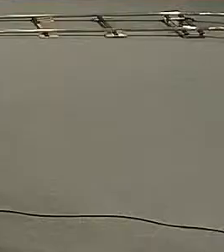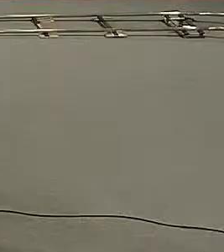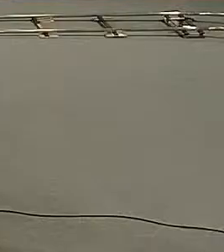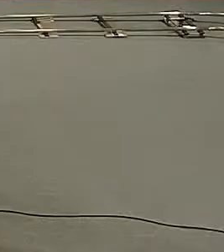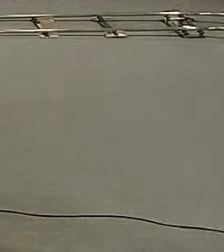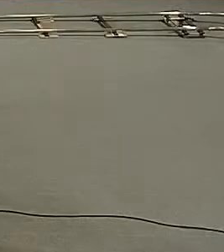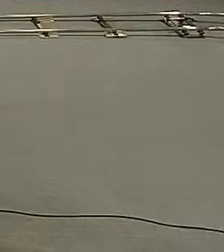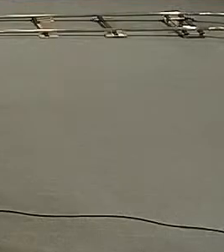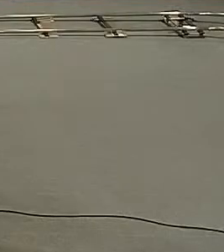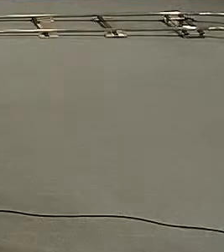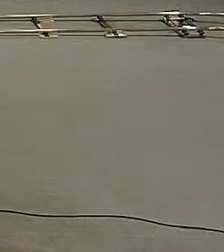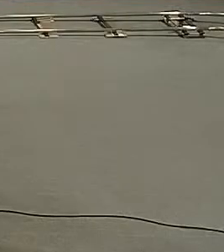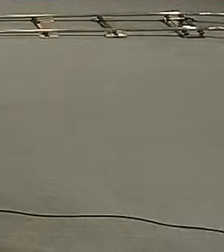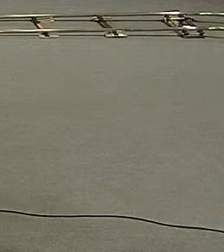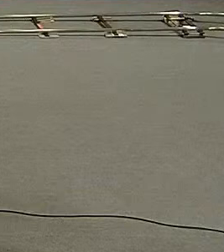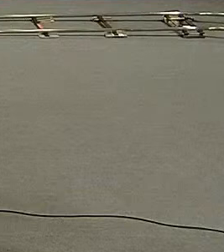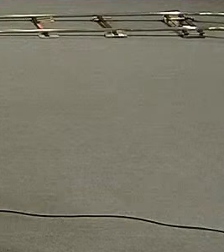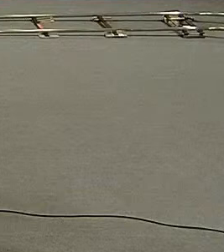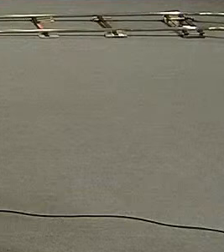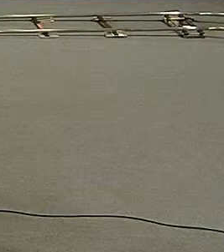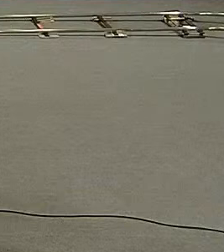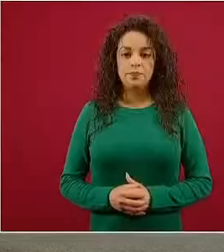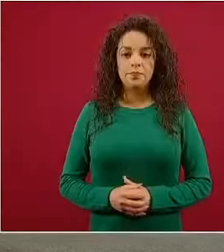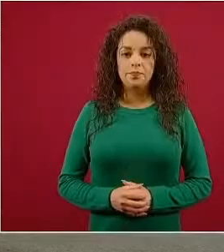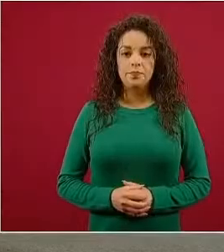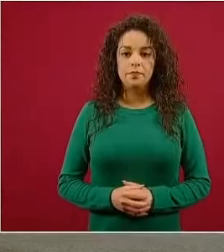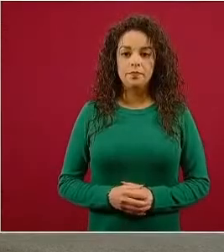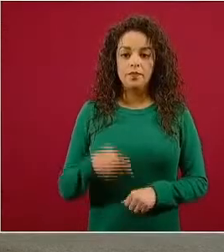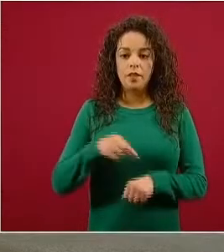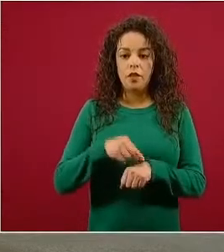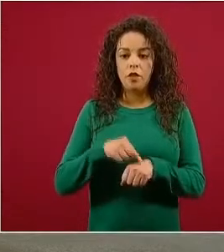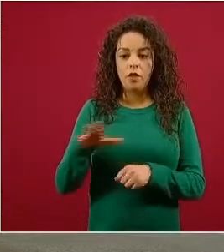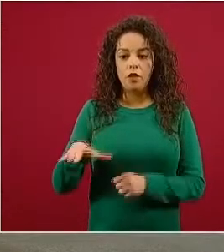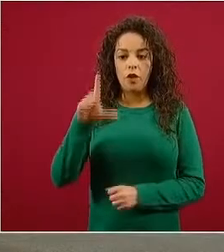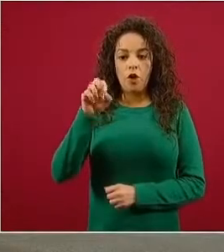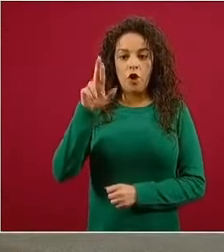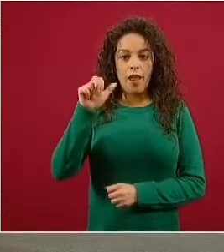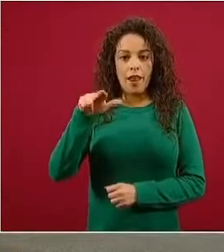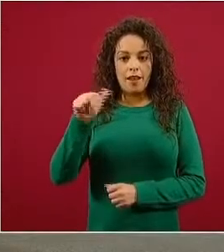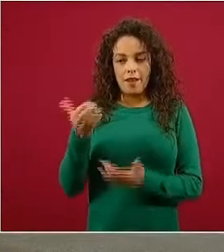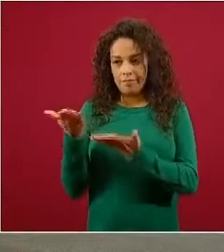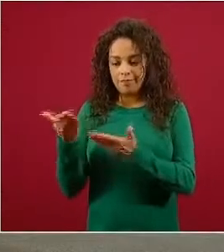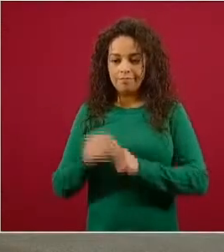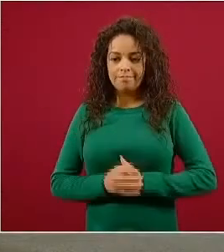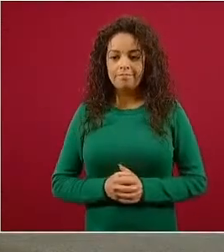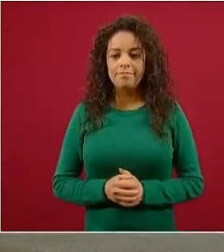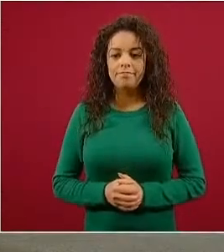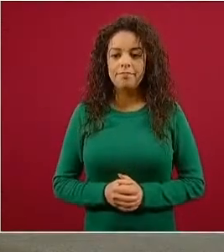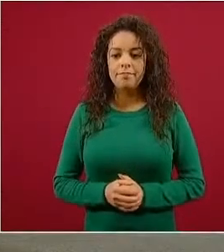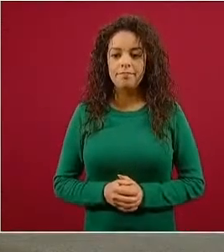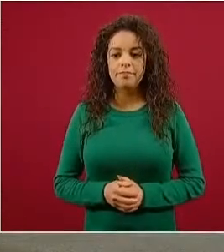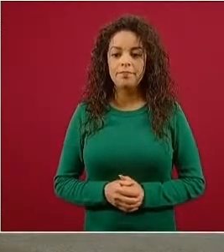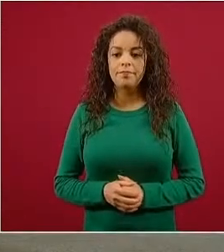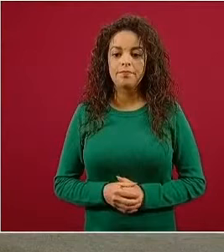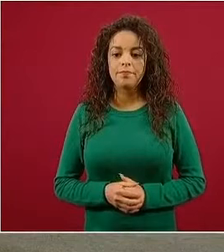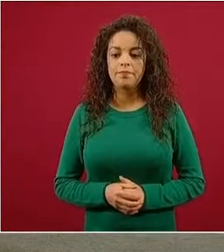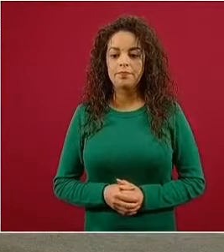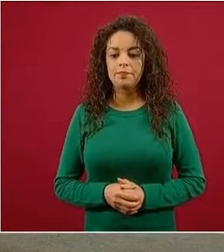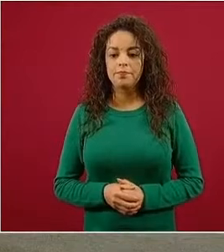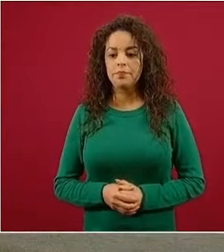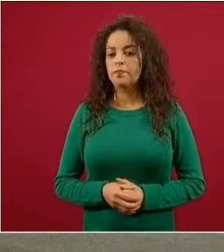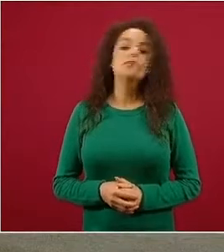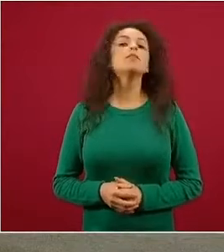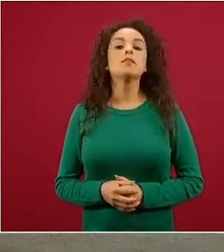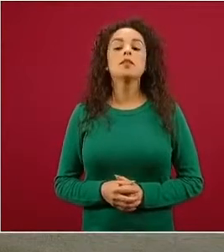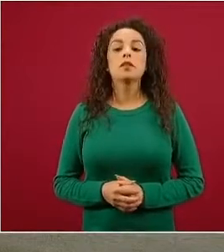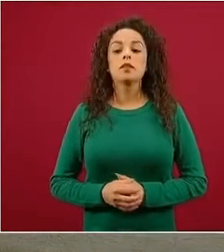se introduce a nuestro mosaico virológico, que se introduce del